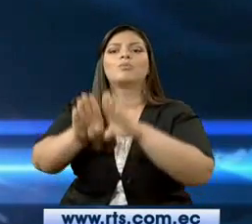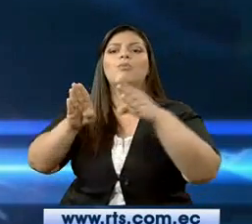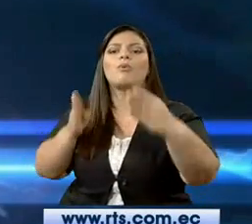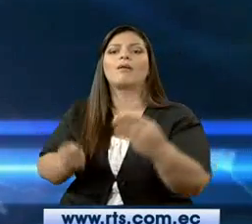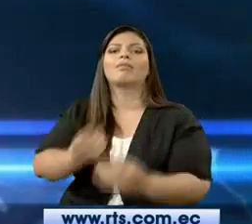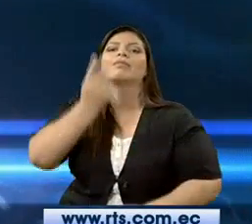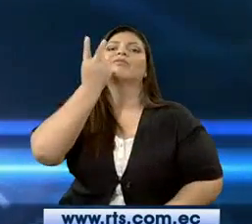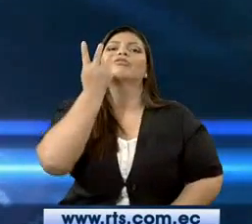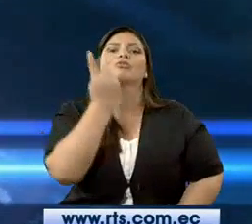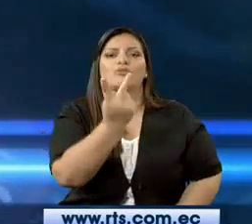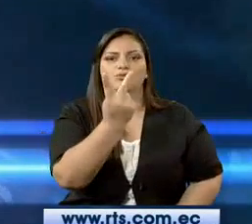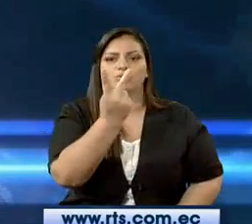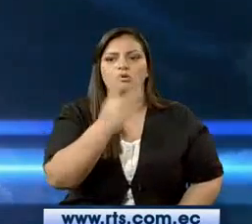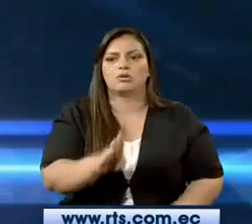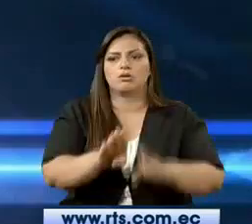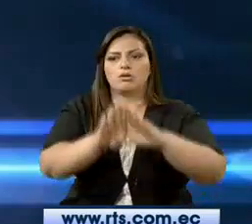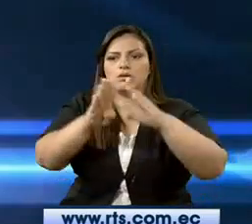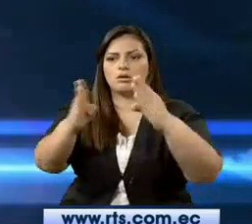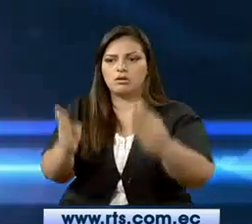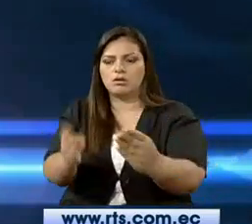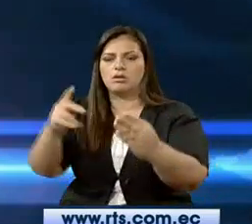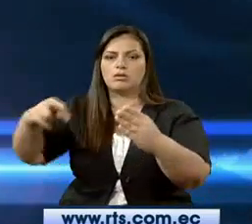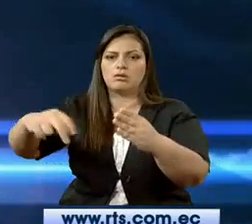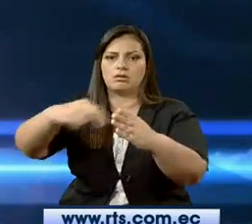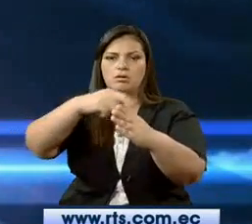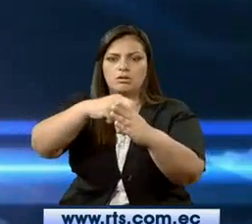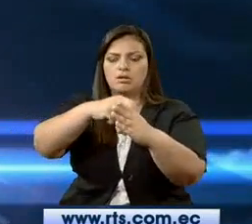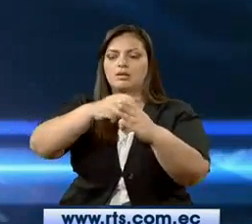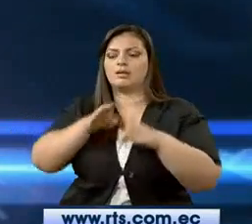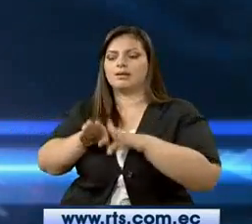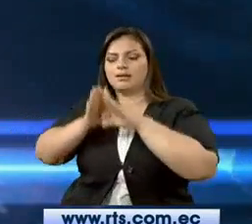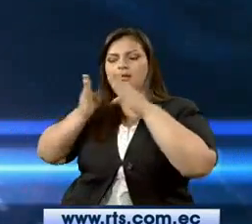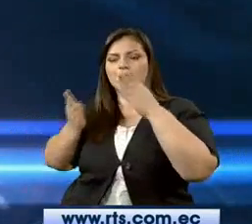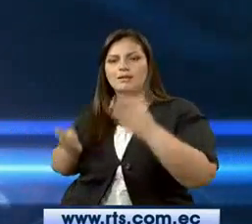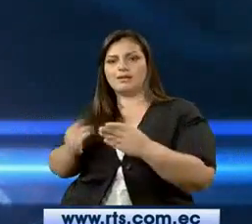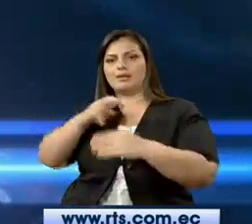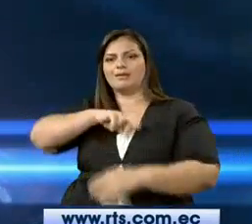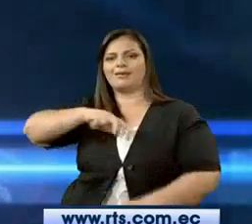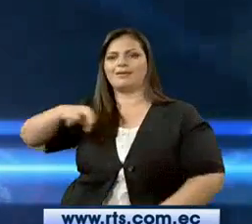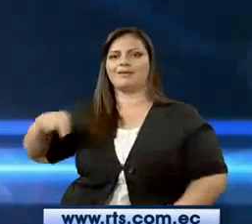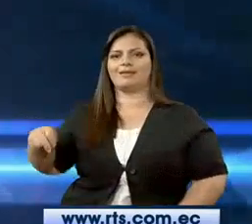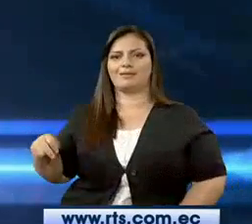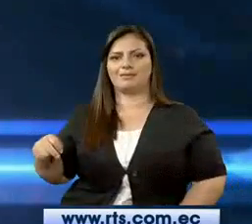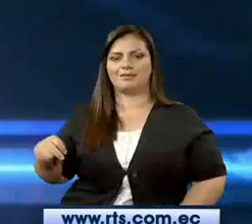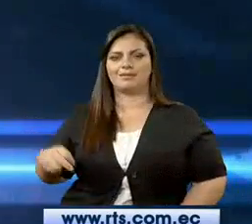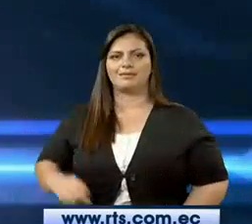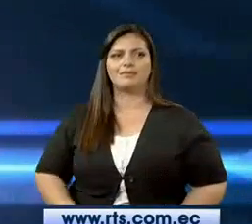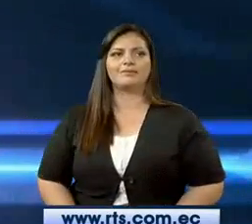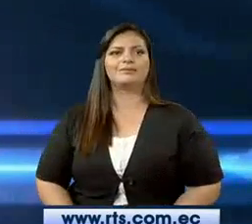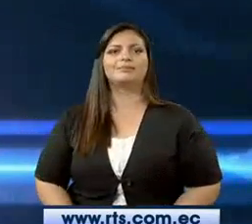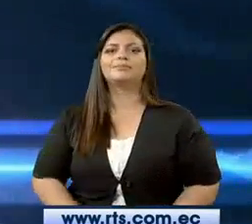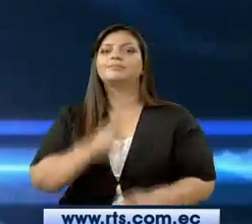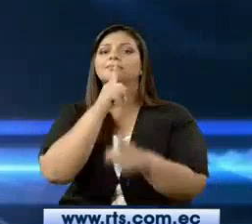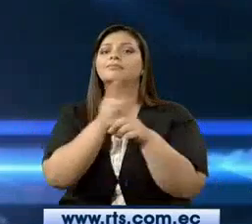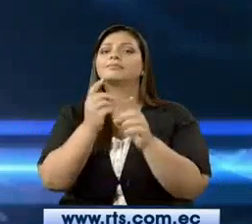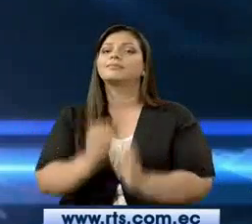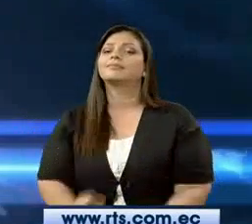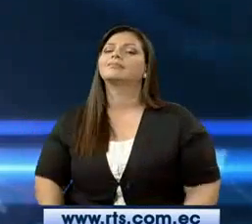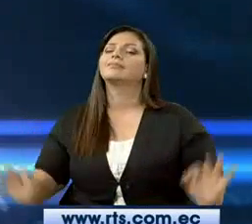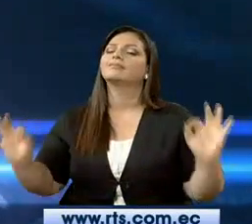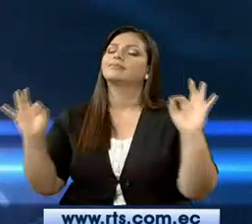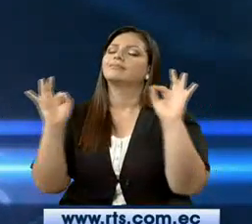5 centavos en el pasaje. Por un lado, y por otro lado, yo sí creo menester, y es importante, y es lo que esperamos todos. Si hay alguna